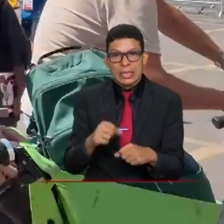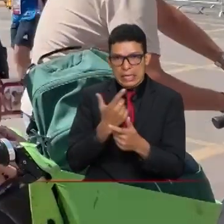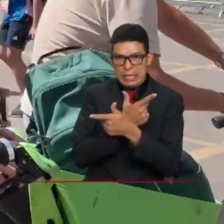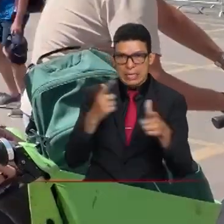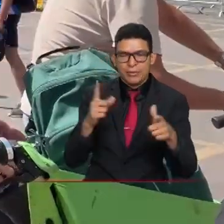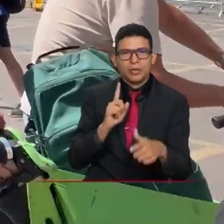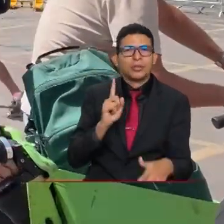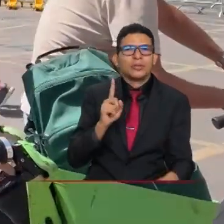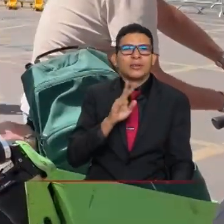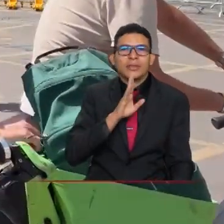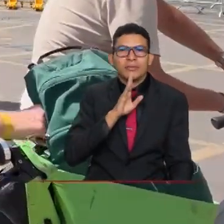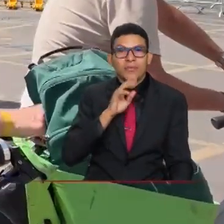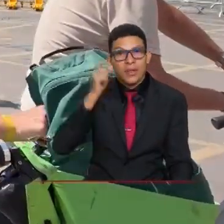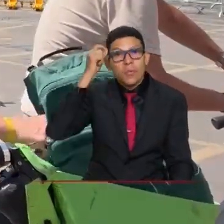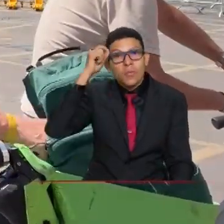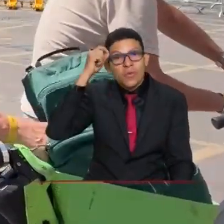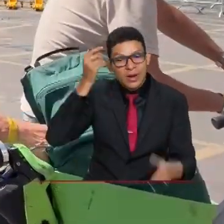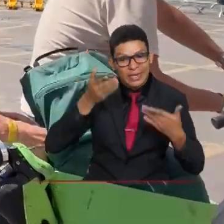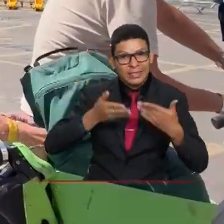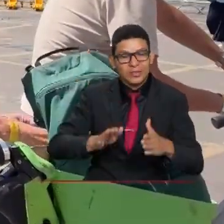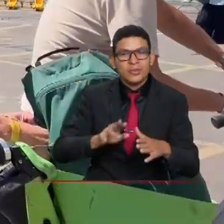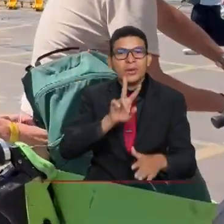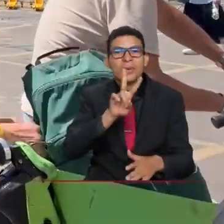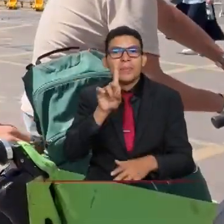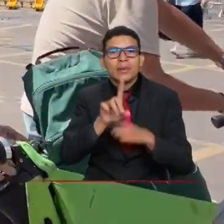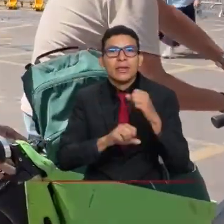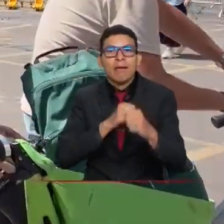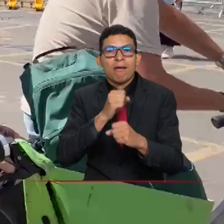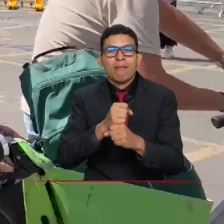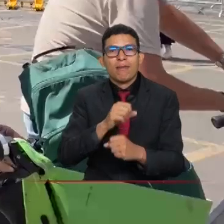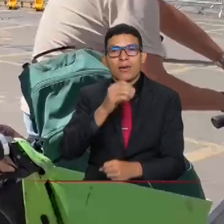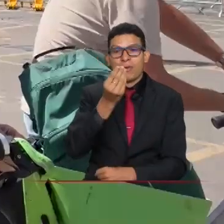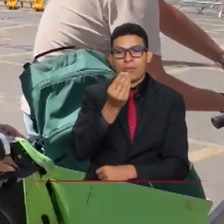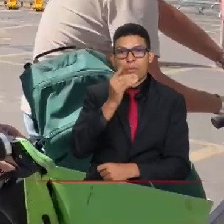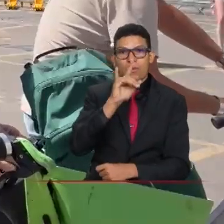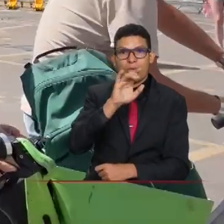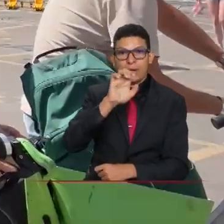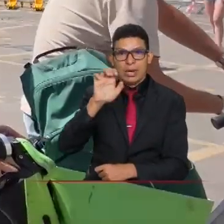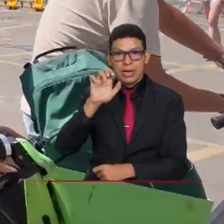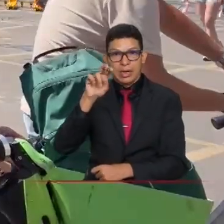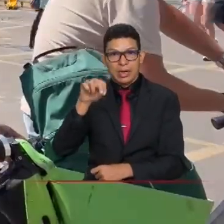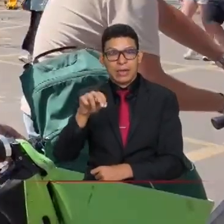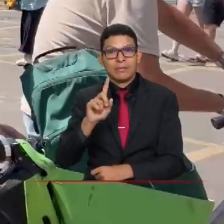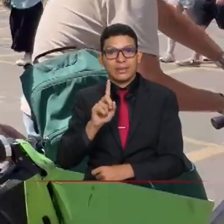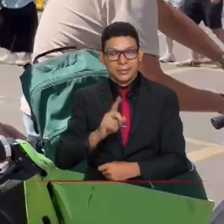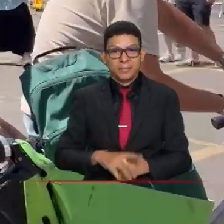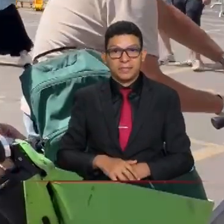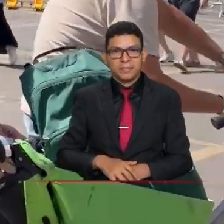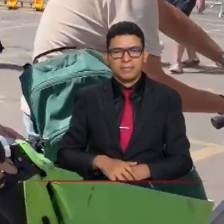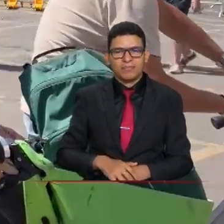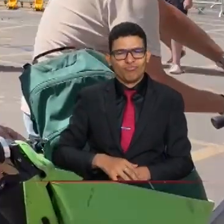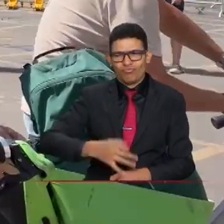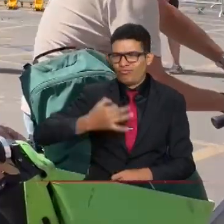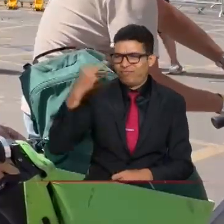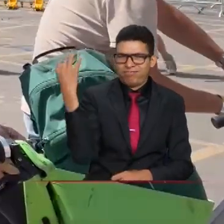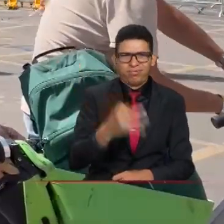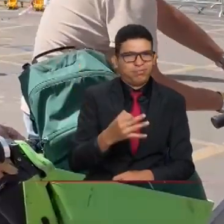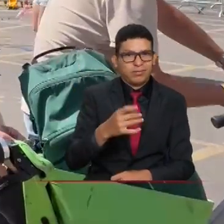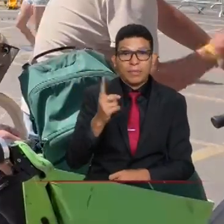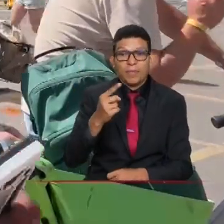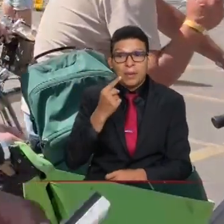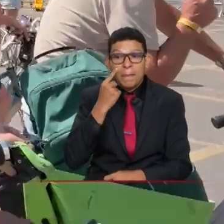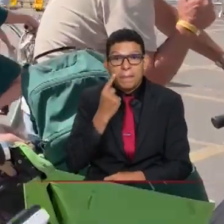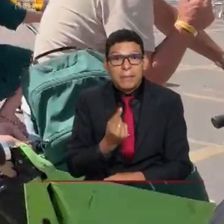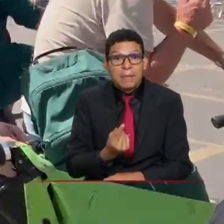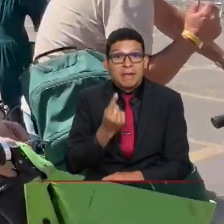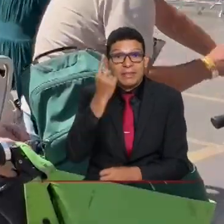protagonizada por la bugueña de 21 años, Queen Sarai Villegas Serna, quien sin duda alguna en su debut,